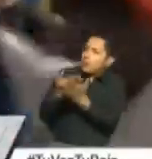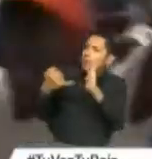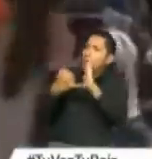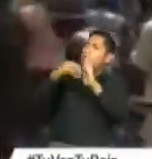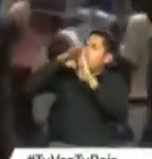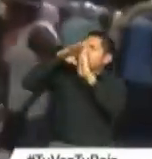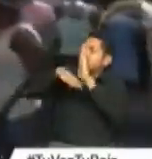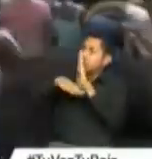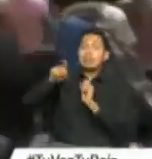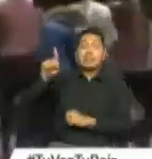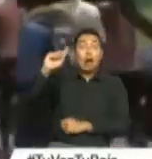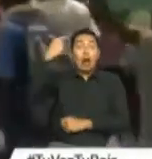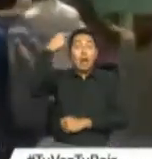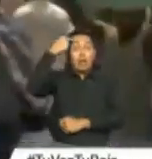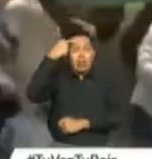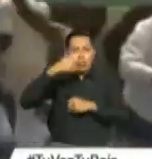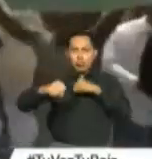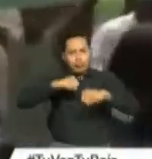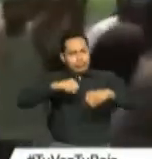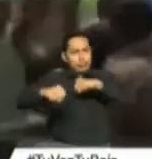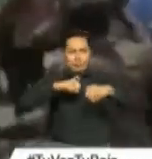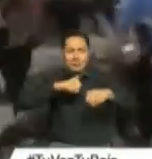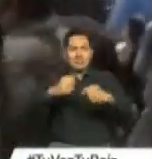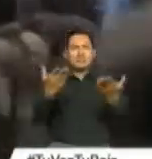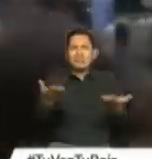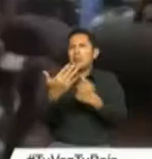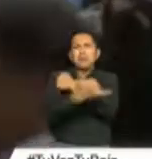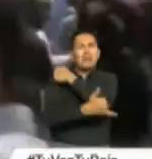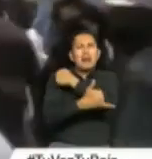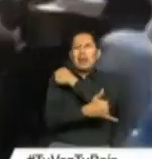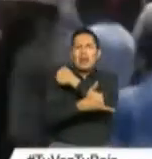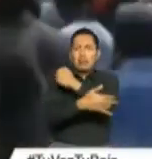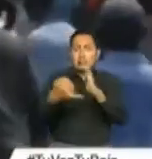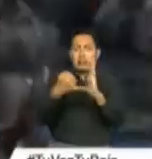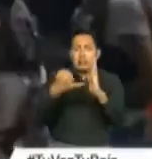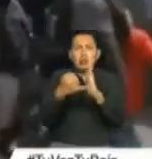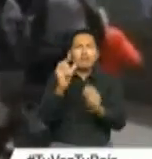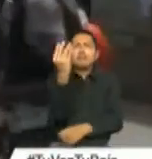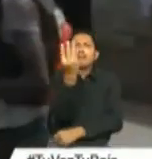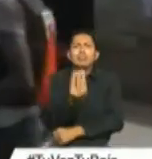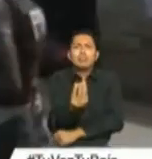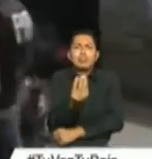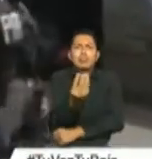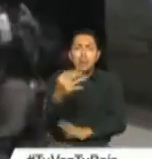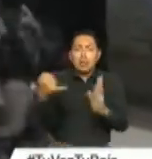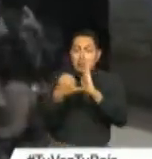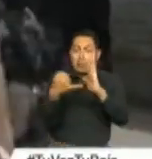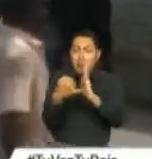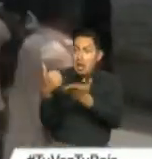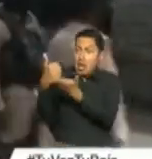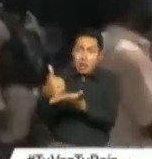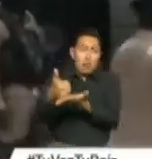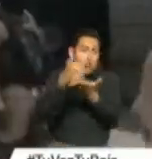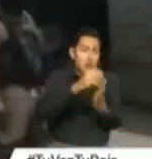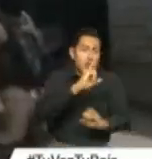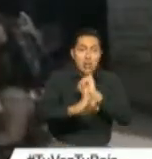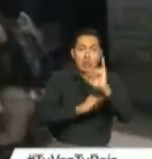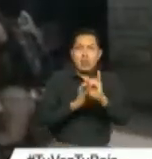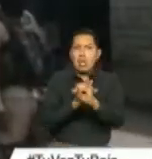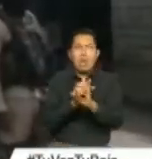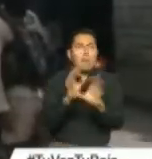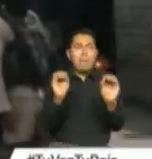tener ningún efecto en un país depauperado, en el que muy pocos tributan y al que cada vez llega menos ayuda internacional.